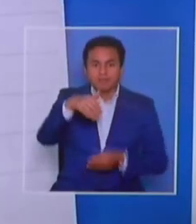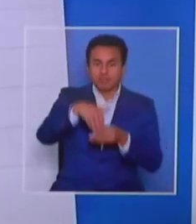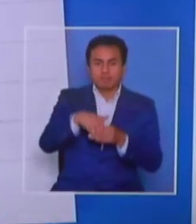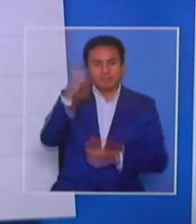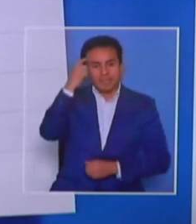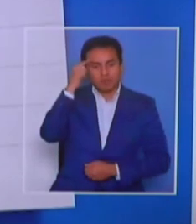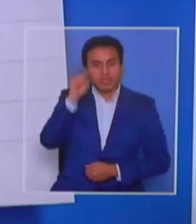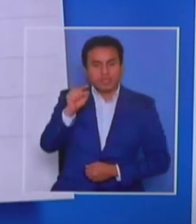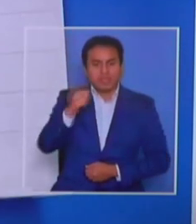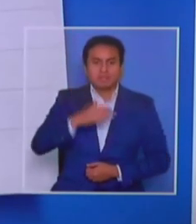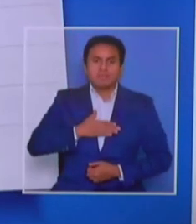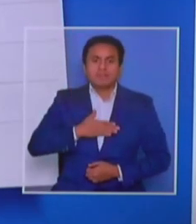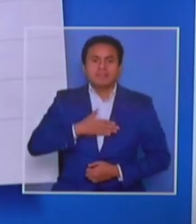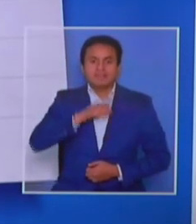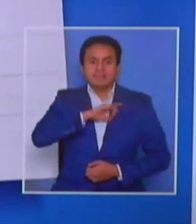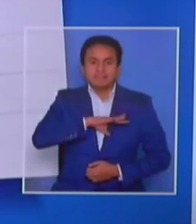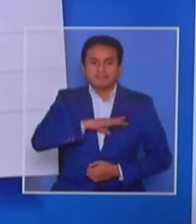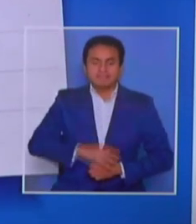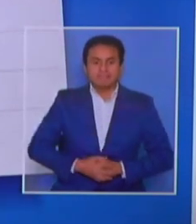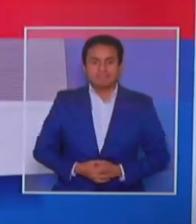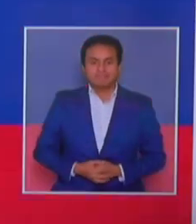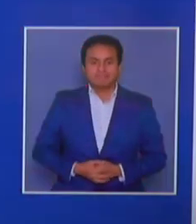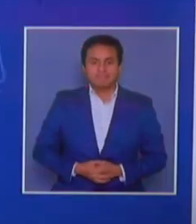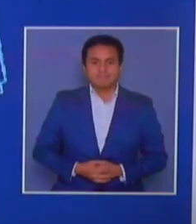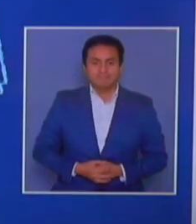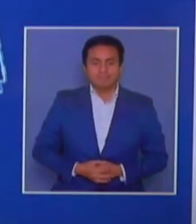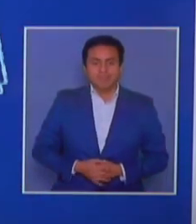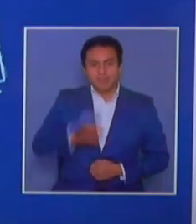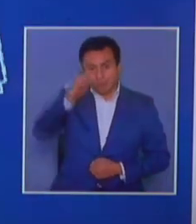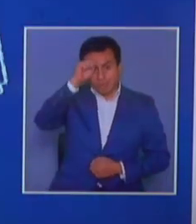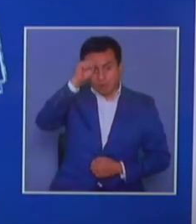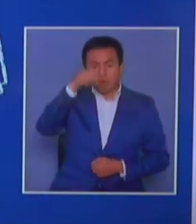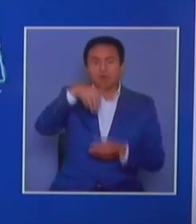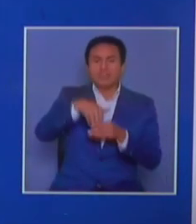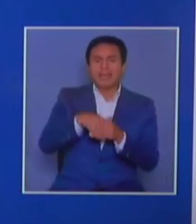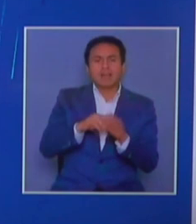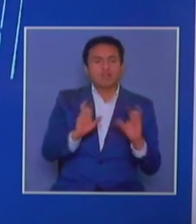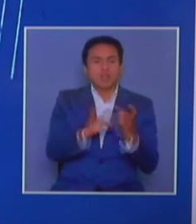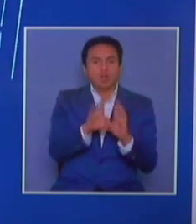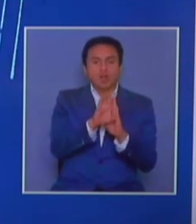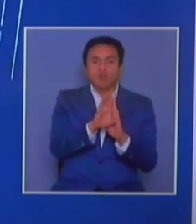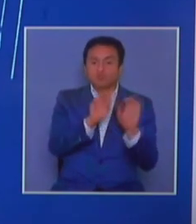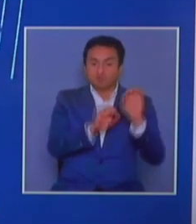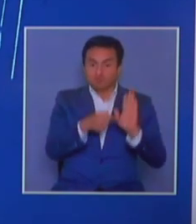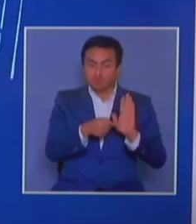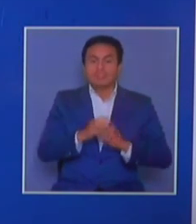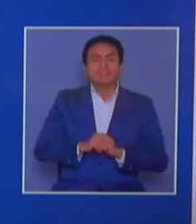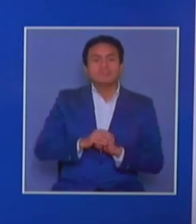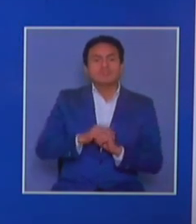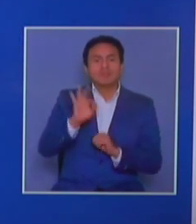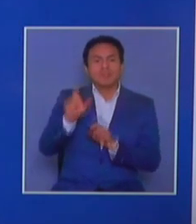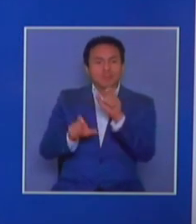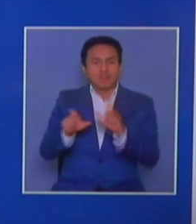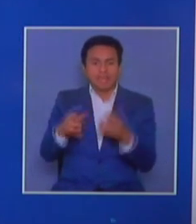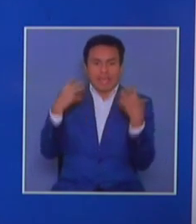proceso pasado ustedes recordarán que hubo un proceso que terminó frustrado porque finalmente en un plebiscito de salida lo que